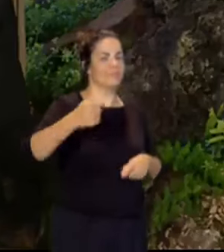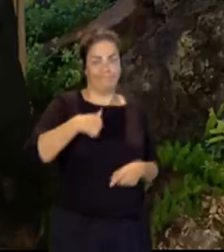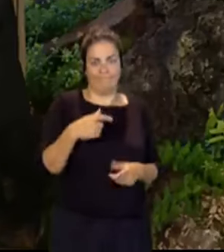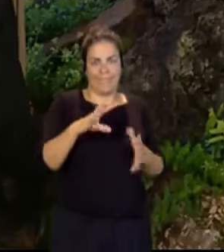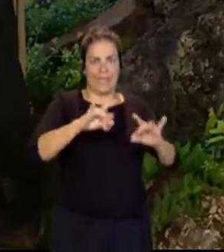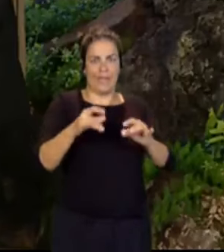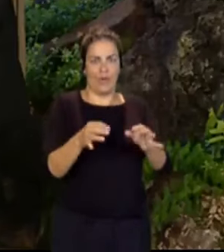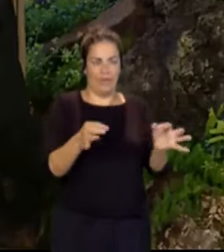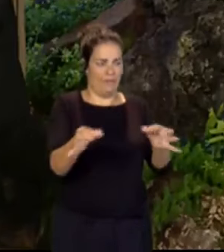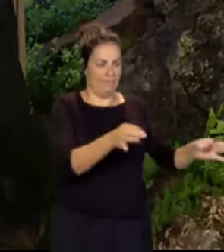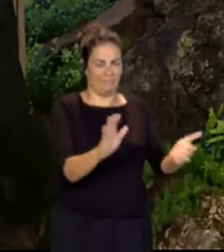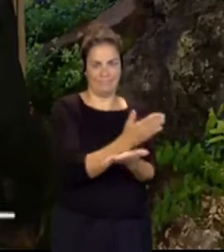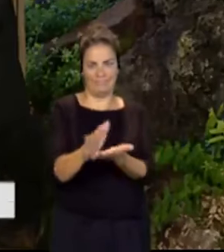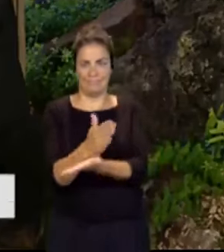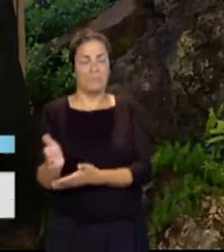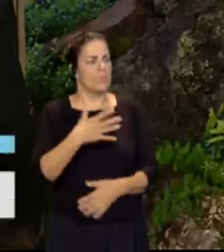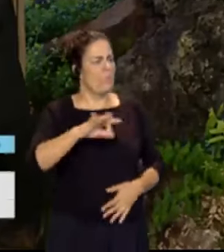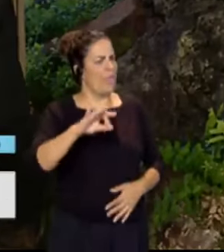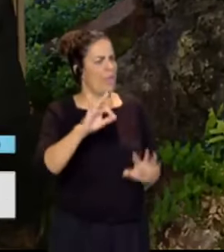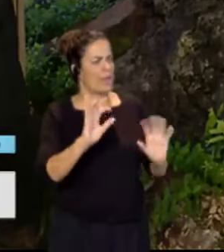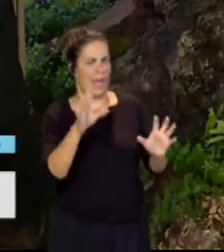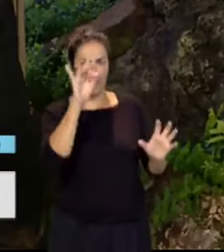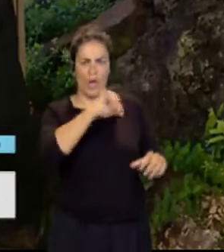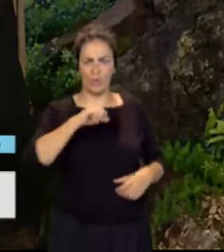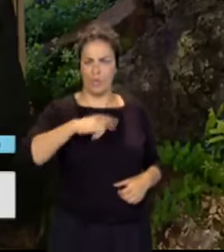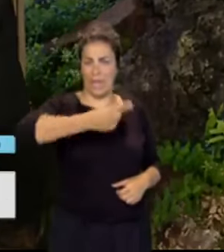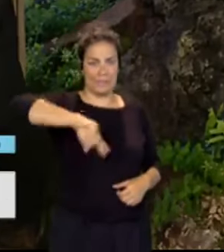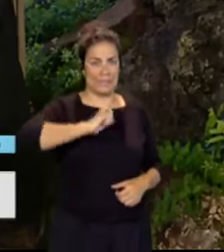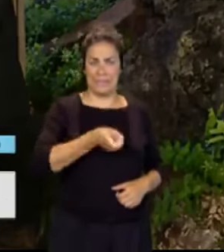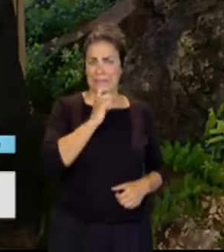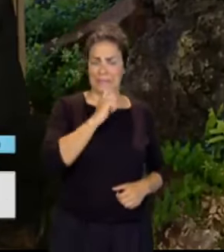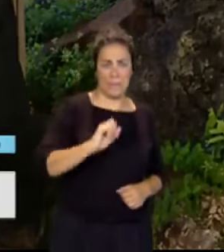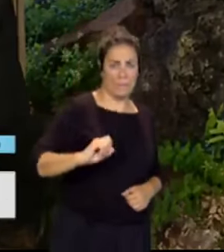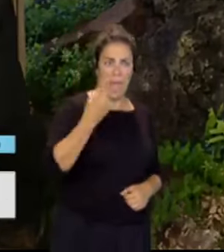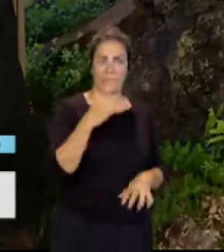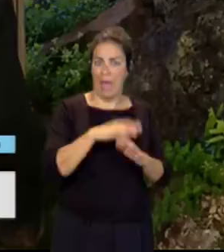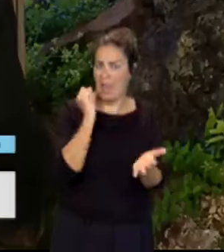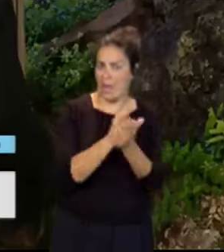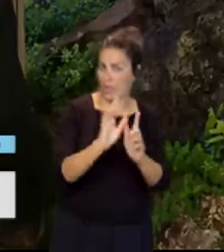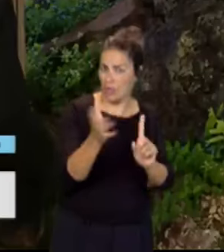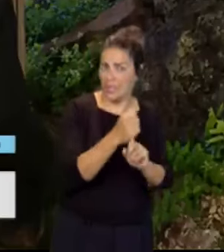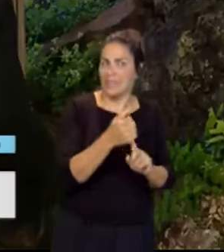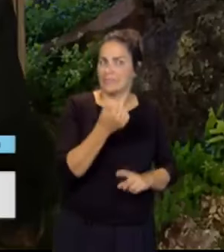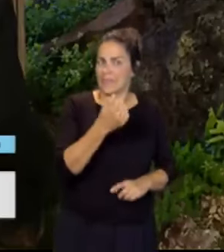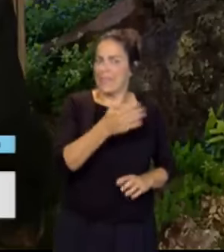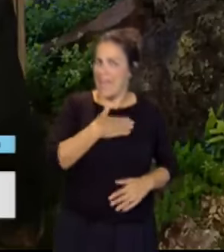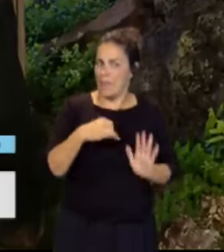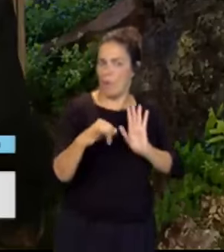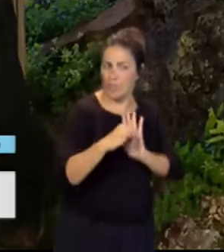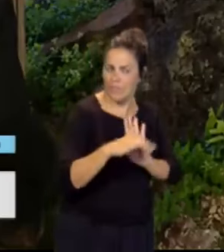territorial Quizás es la radio autonómica que más difícil lo tiene para conseguir ese reto ese desafío de la proximidad No la verdad que sí